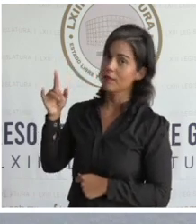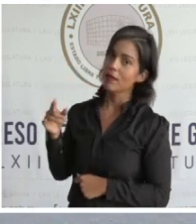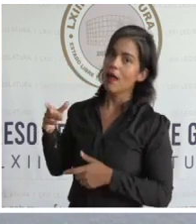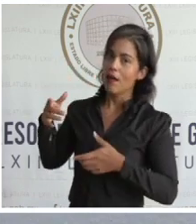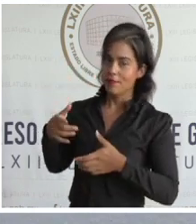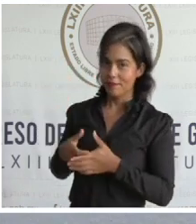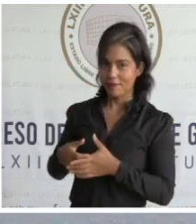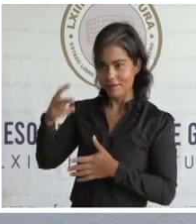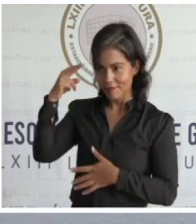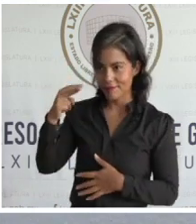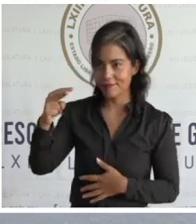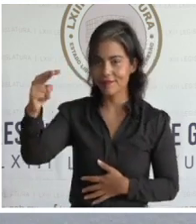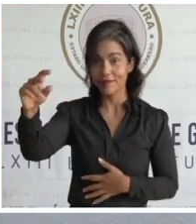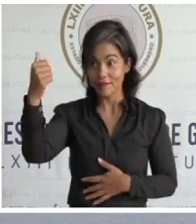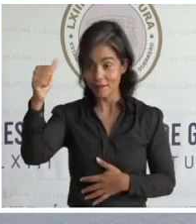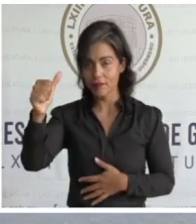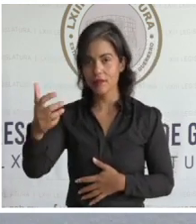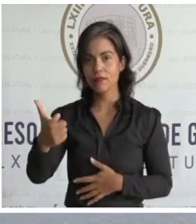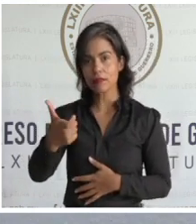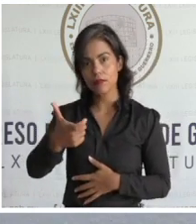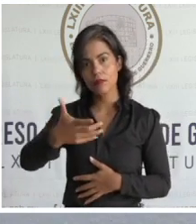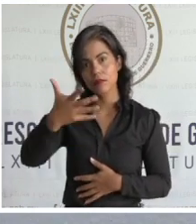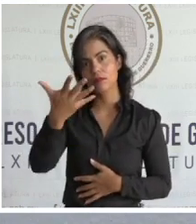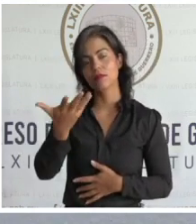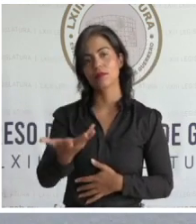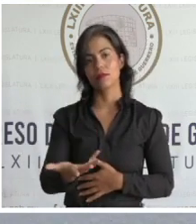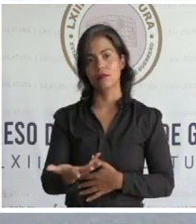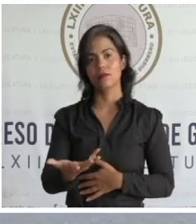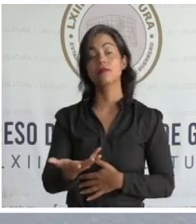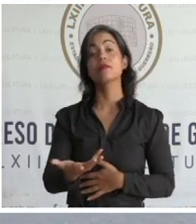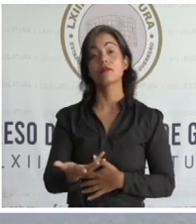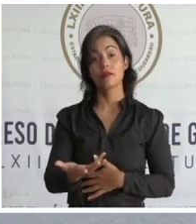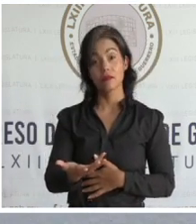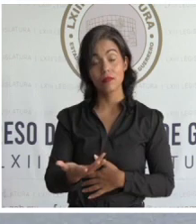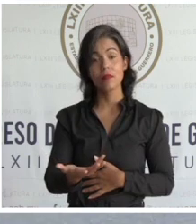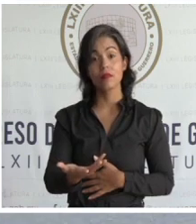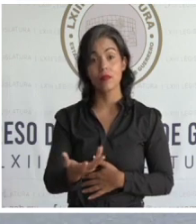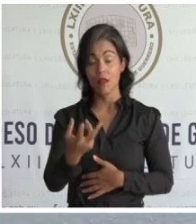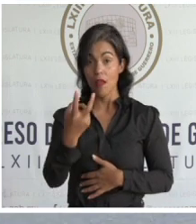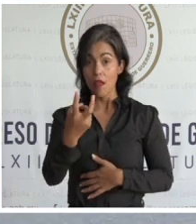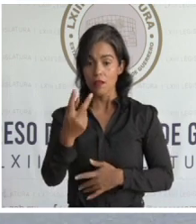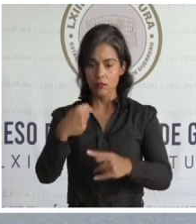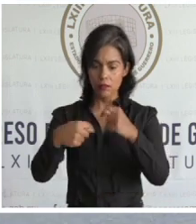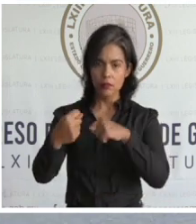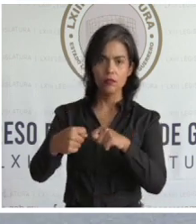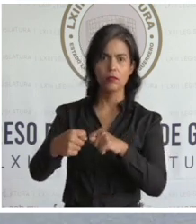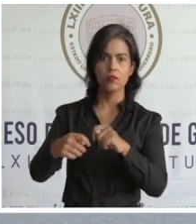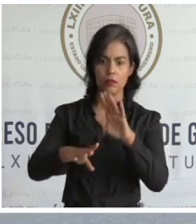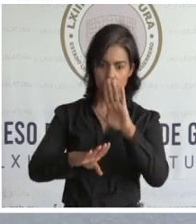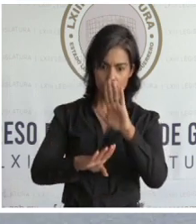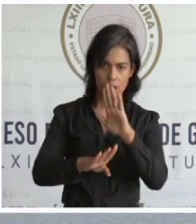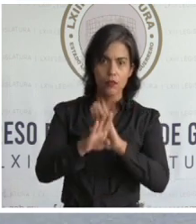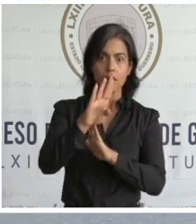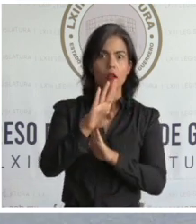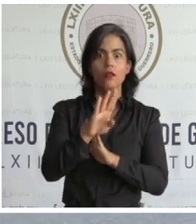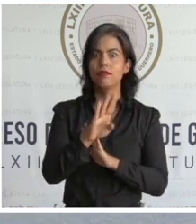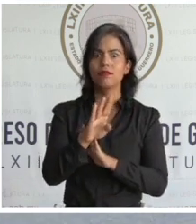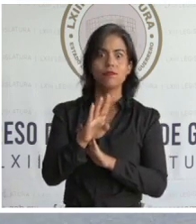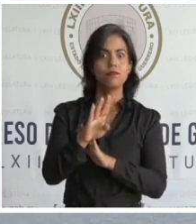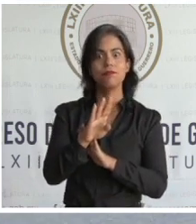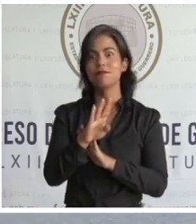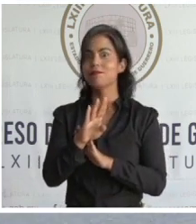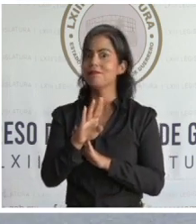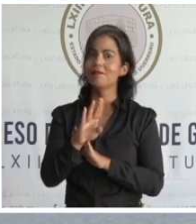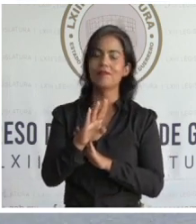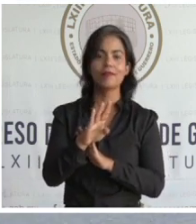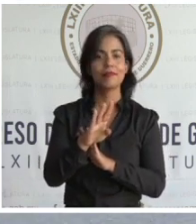El aumento de esta tarifa evita la potencialización del turismo y no atiende ni